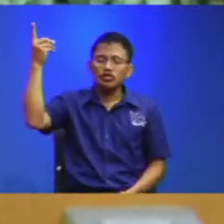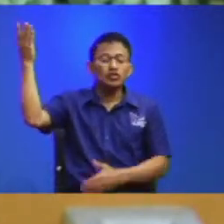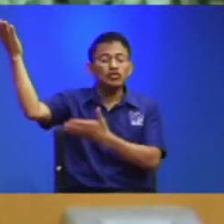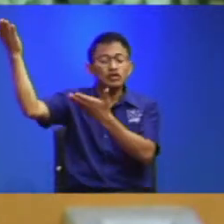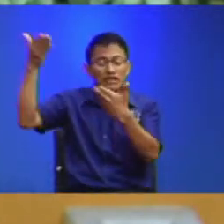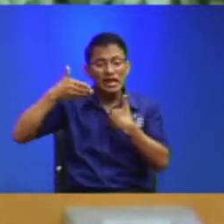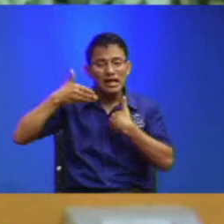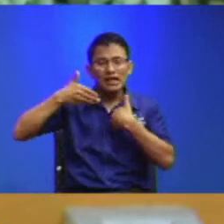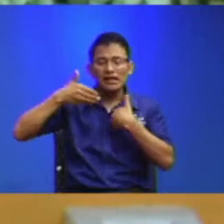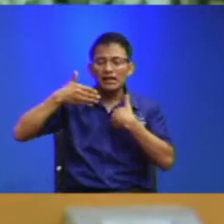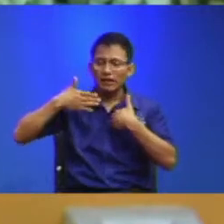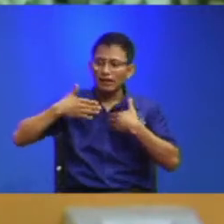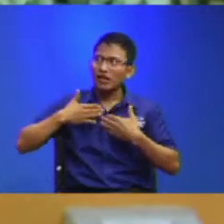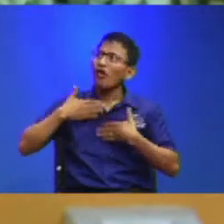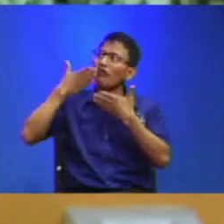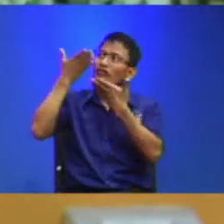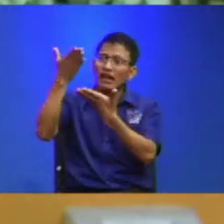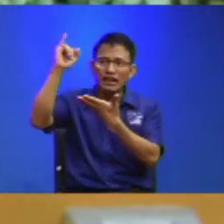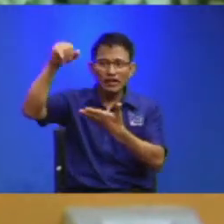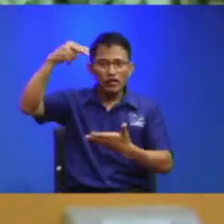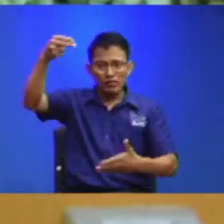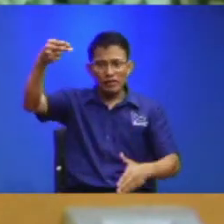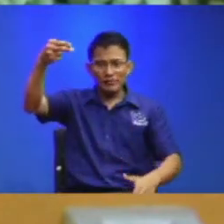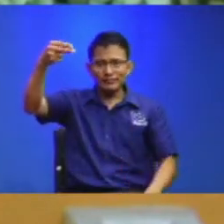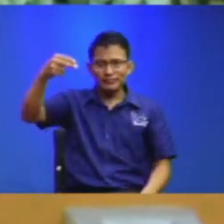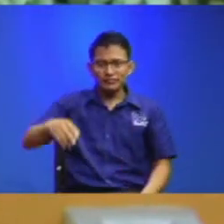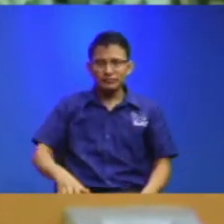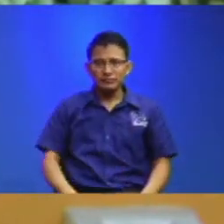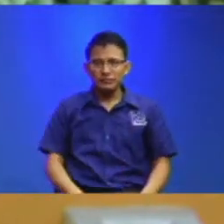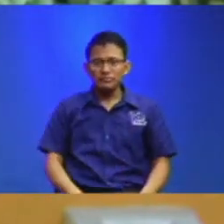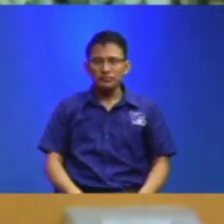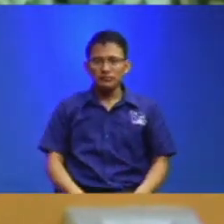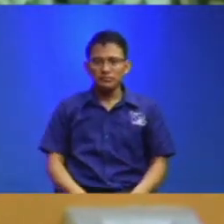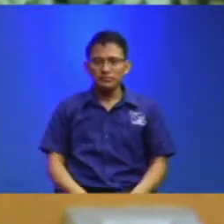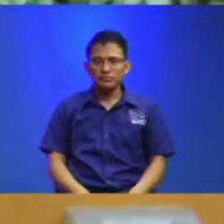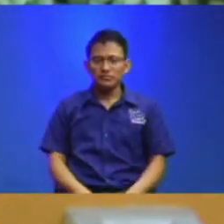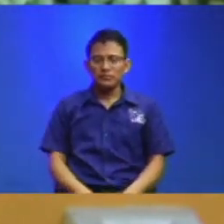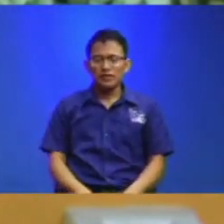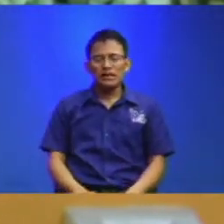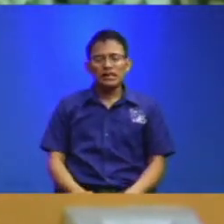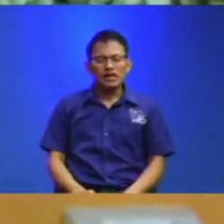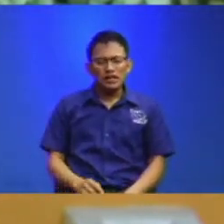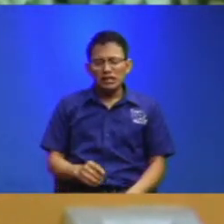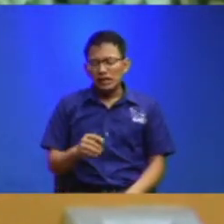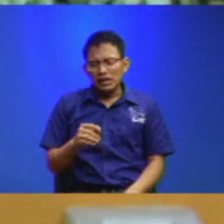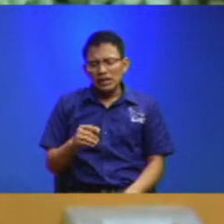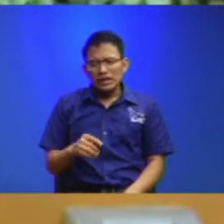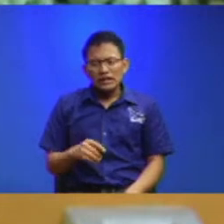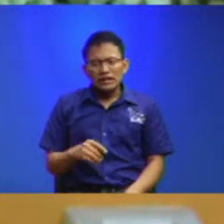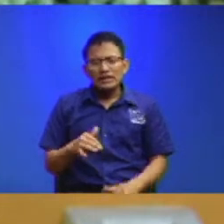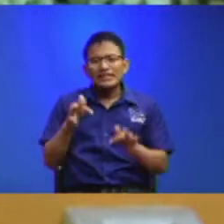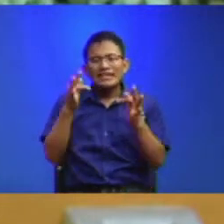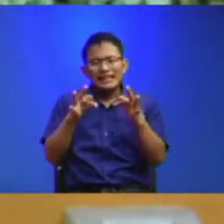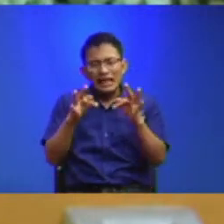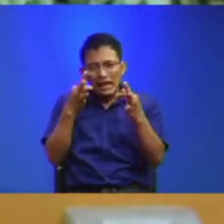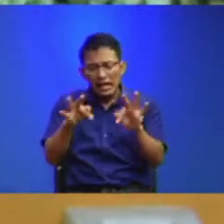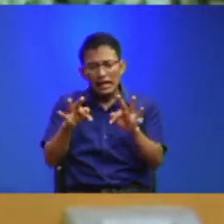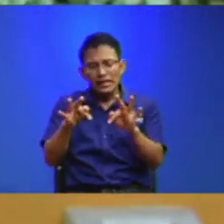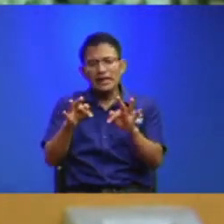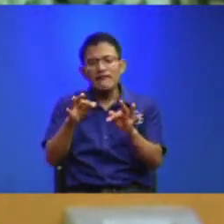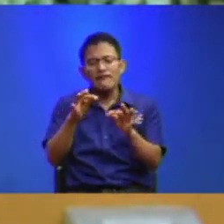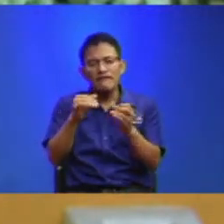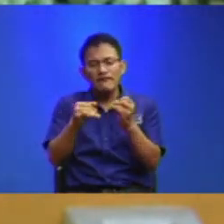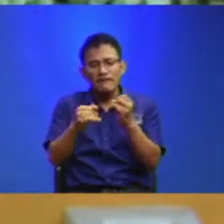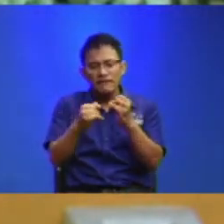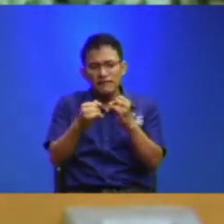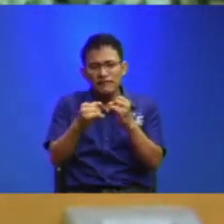de tropiezo que debe ser desarraigada. Yo voy a tratar de finalizar esta parte del tema en